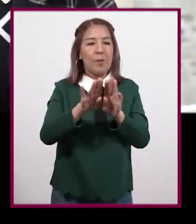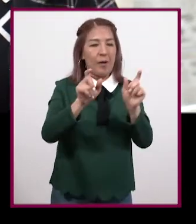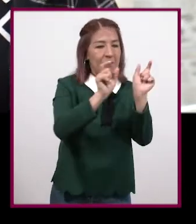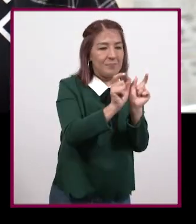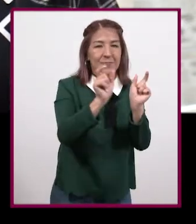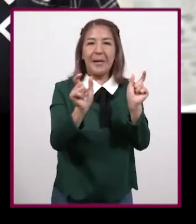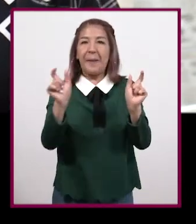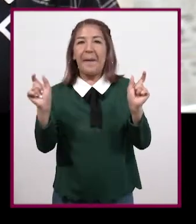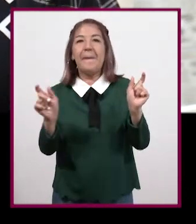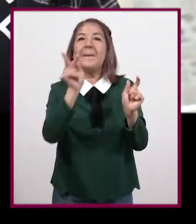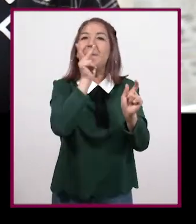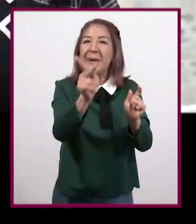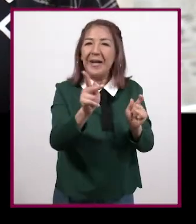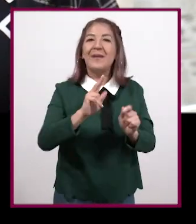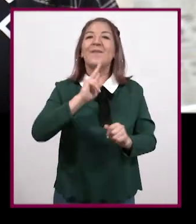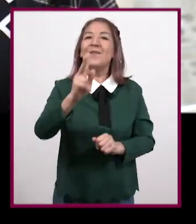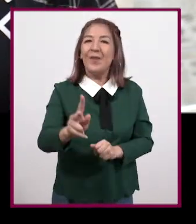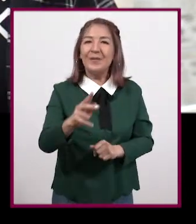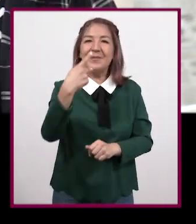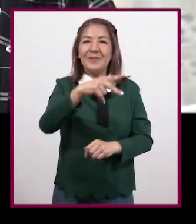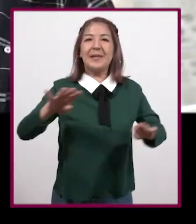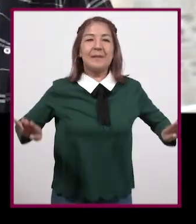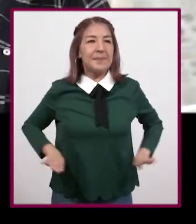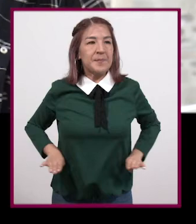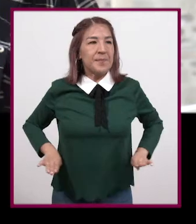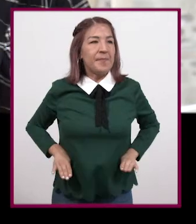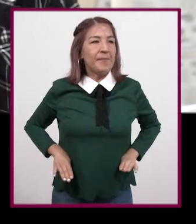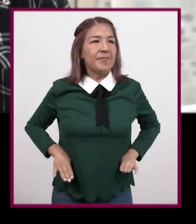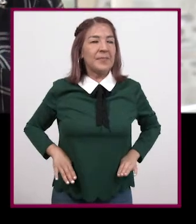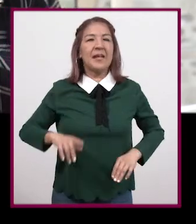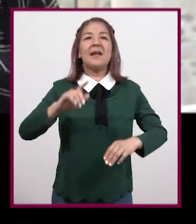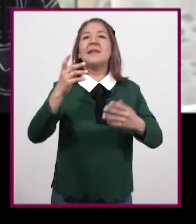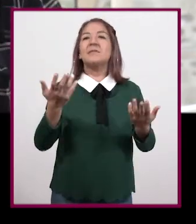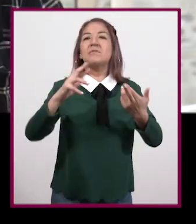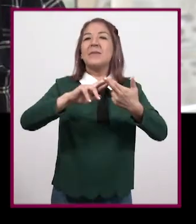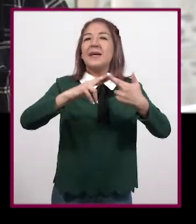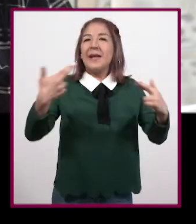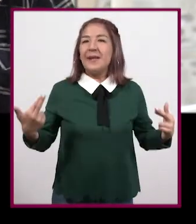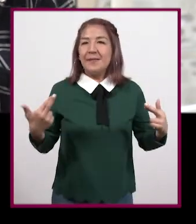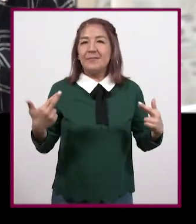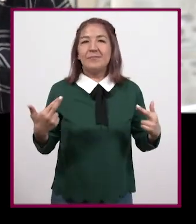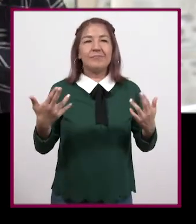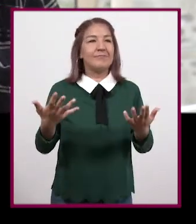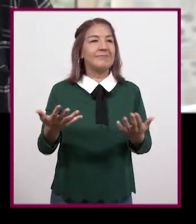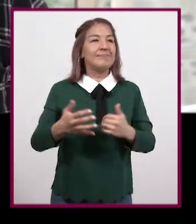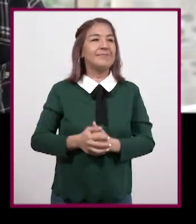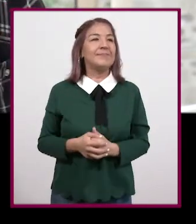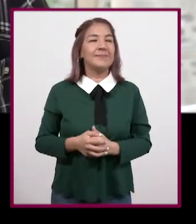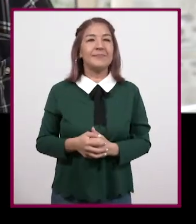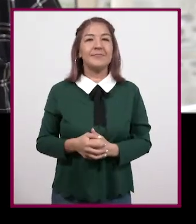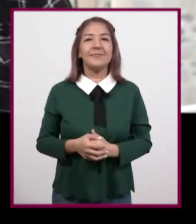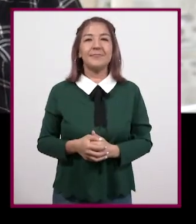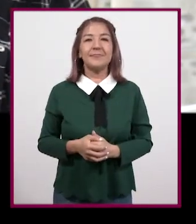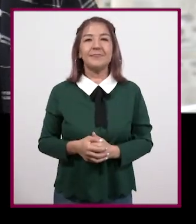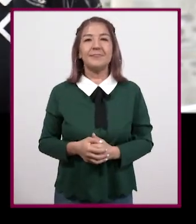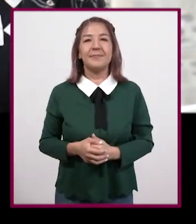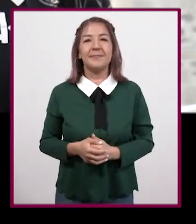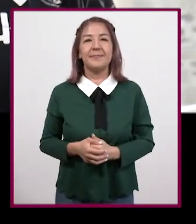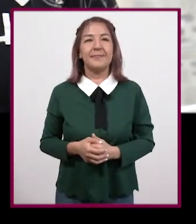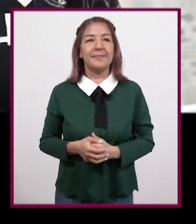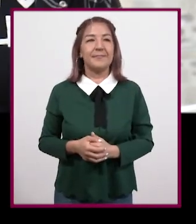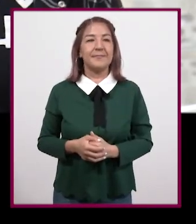espacio y qué relación hay entre esta